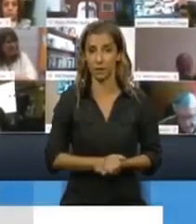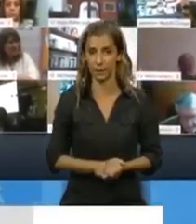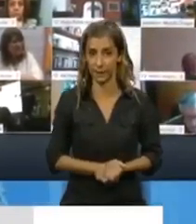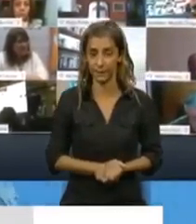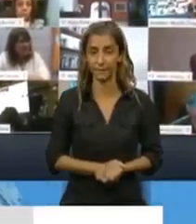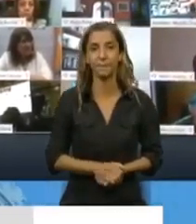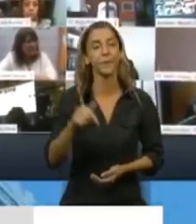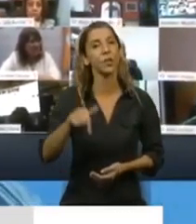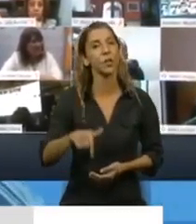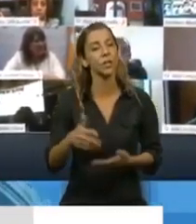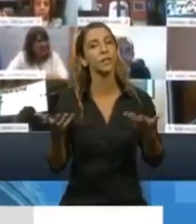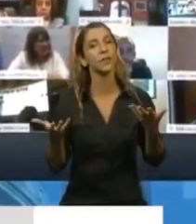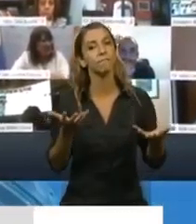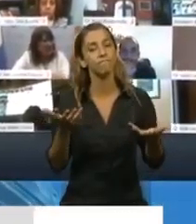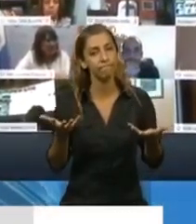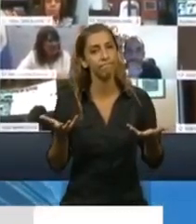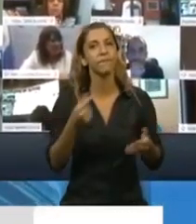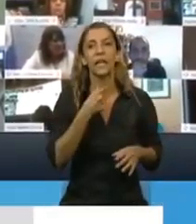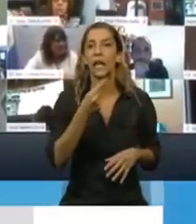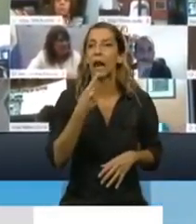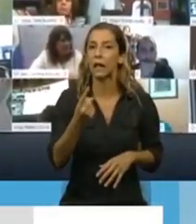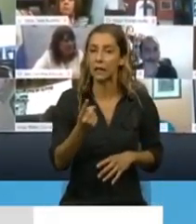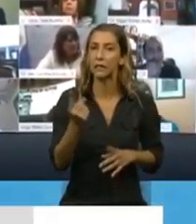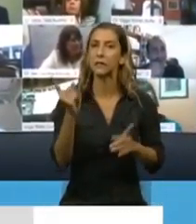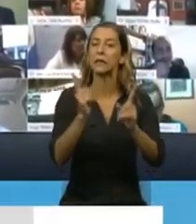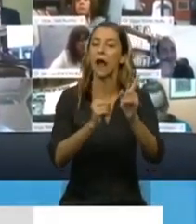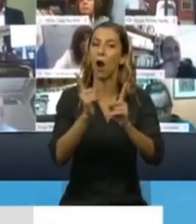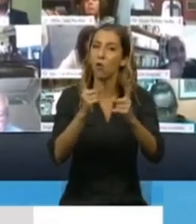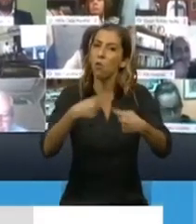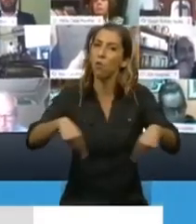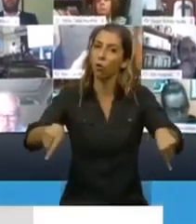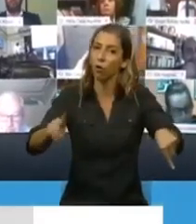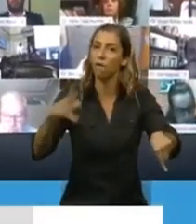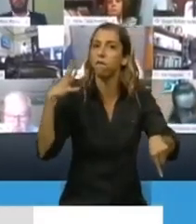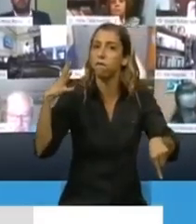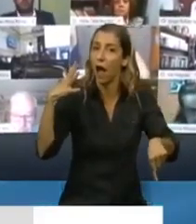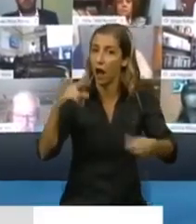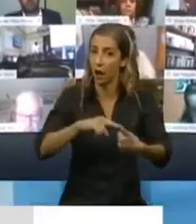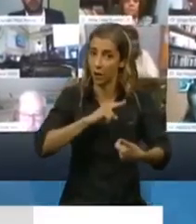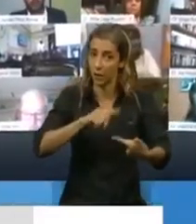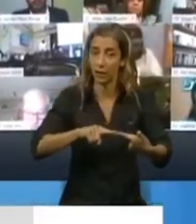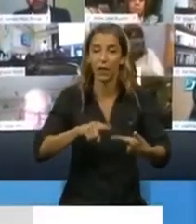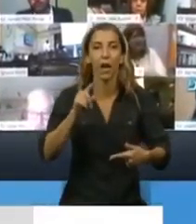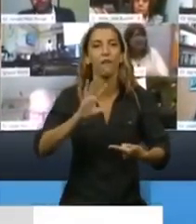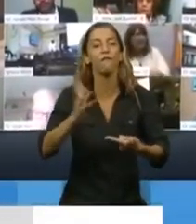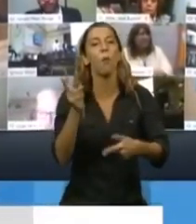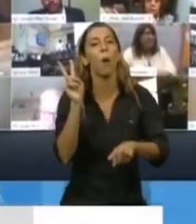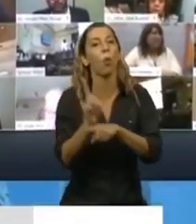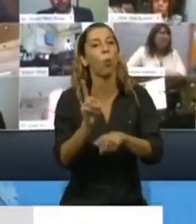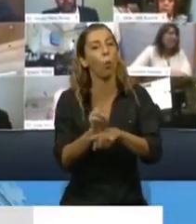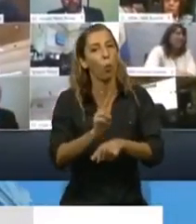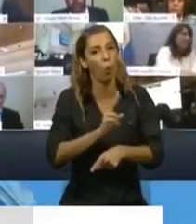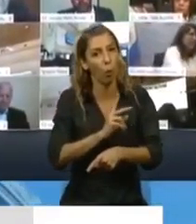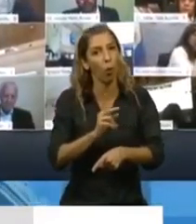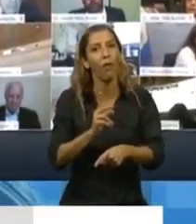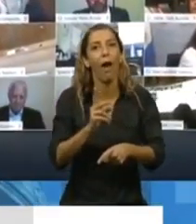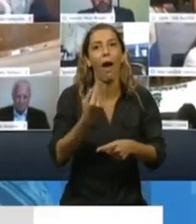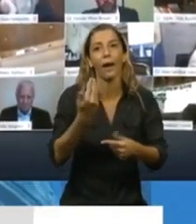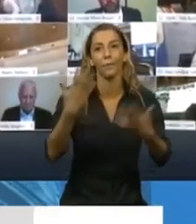alguna manera están faltando insumos y están faltando escudos a los trabajadores de la salud